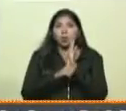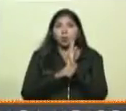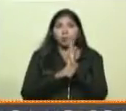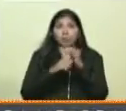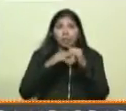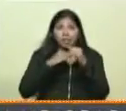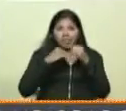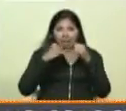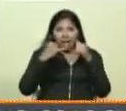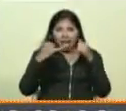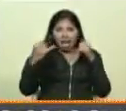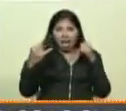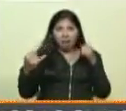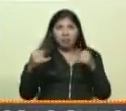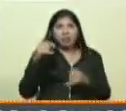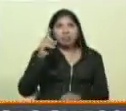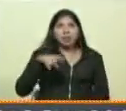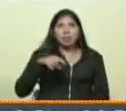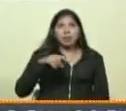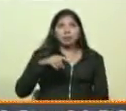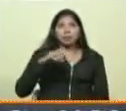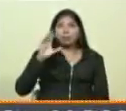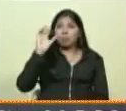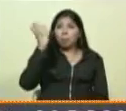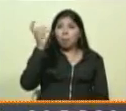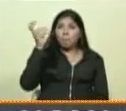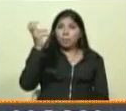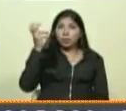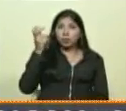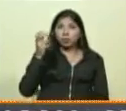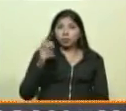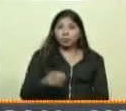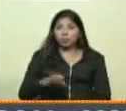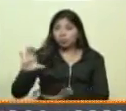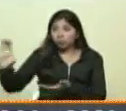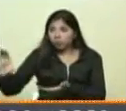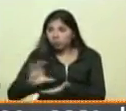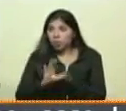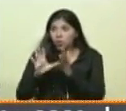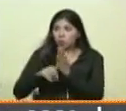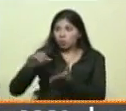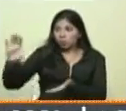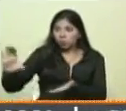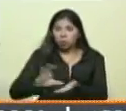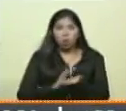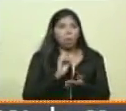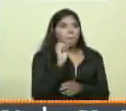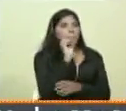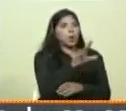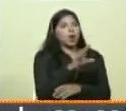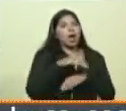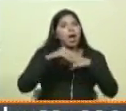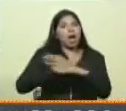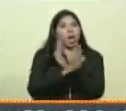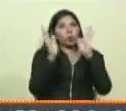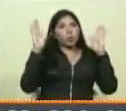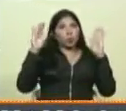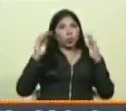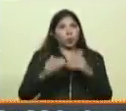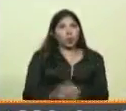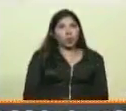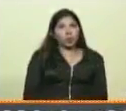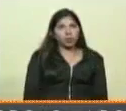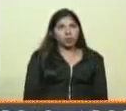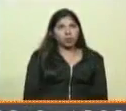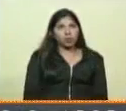cableado y también bombillos. Aquí se ven los bombillos ahorradores que sacaron de un almacén. Lo iban a trasladar hasta Aruba, según lo que ellos confesaron. Y también